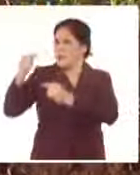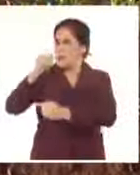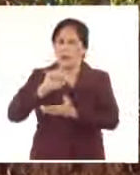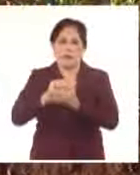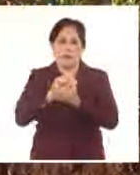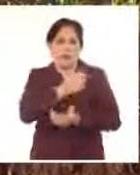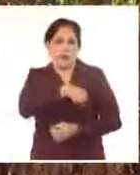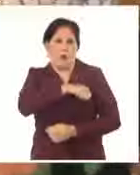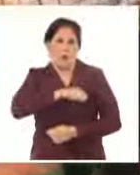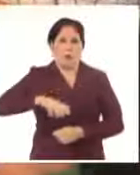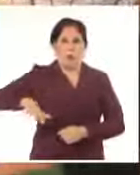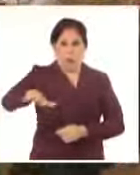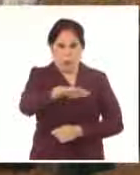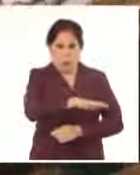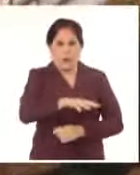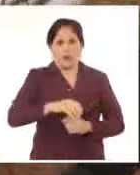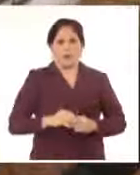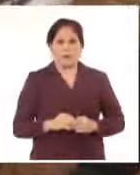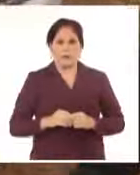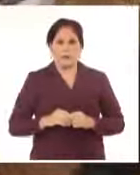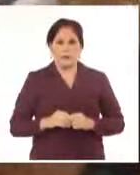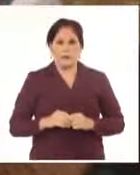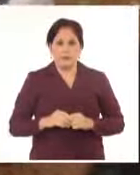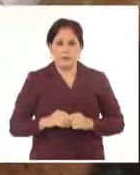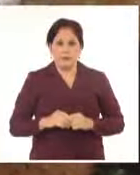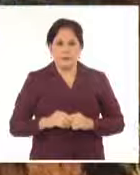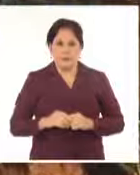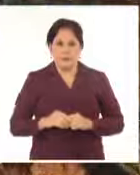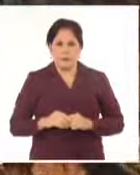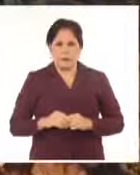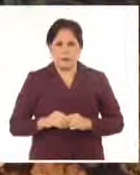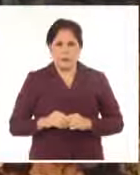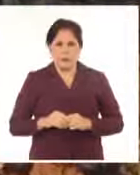del pueblo. Elvis Gil Domínguez, Canal Cubano de Noticias.